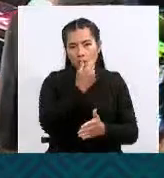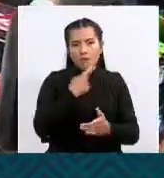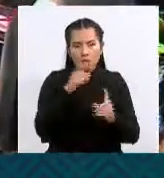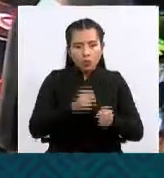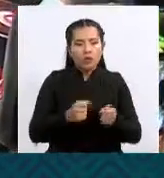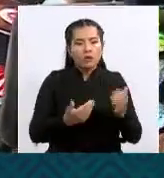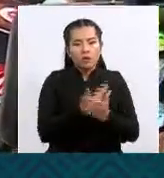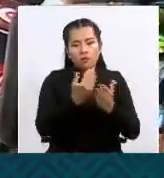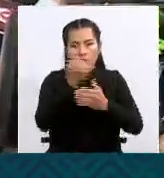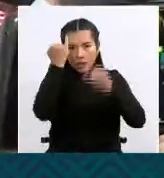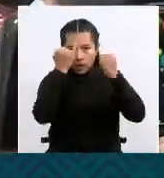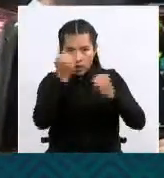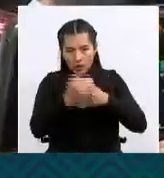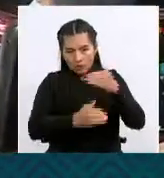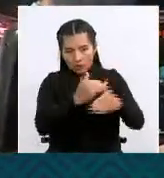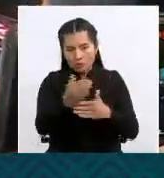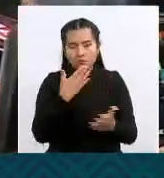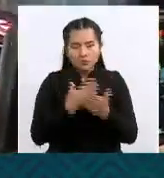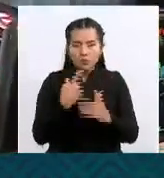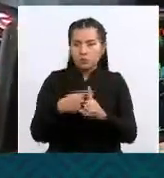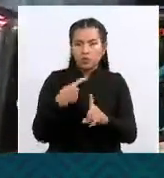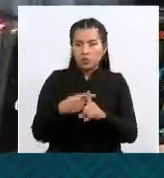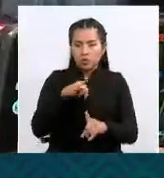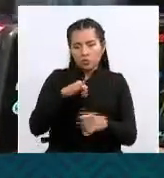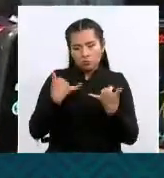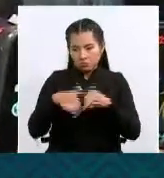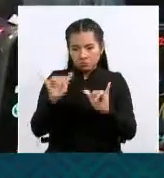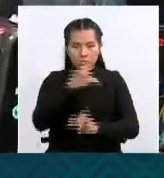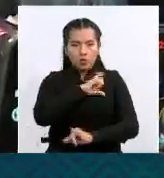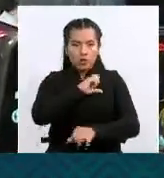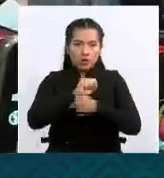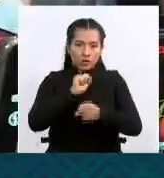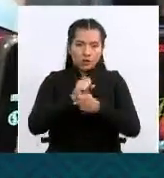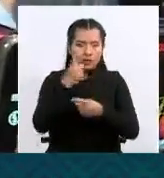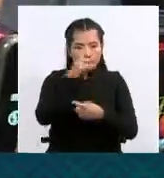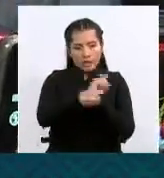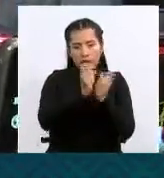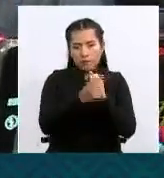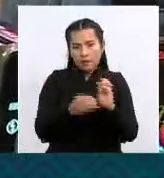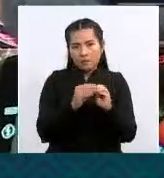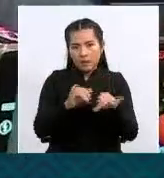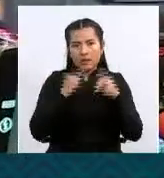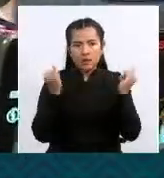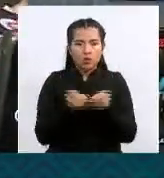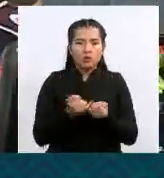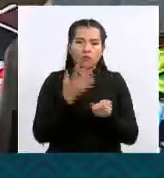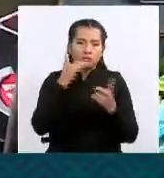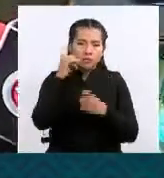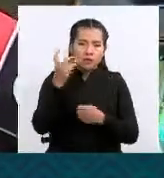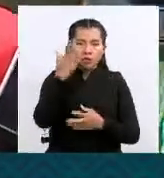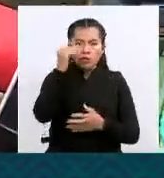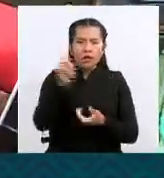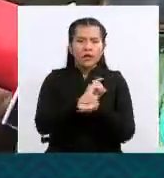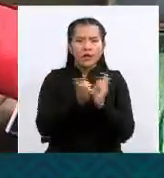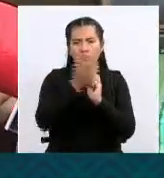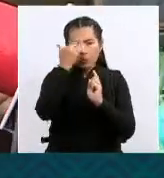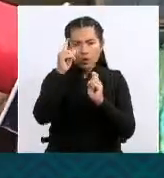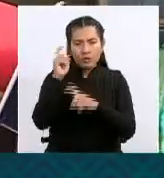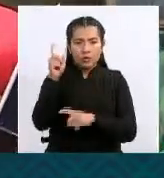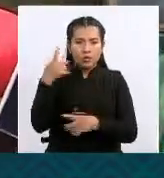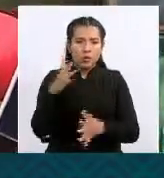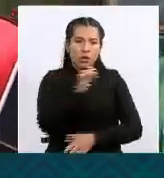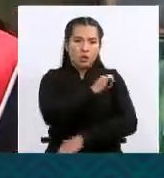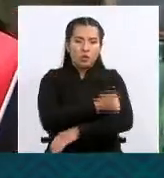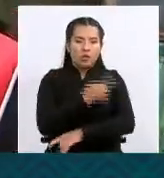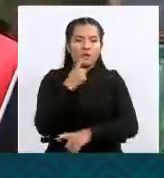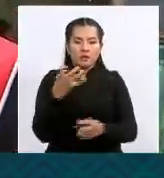generar nuevas ideas. Estas nuevas ideas indudablemente van a dar un nuevo rumbo a nuestra institución. ¿A qué se deben estos cambios? ¿Por qué se deben estos cambios, general? ¿Los